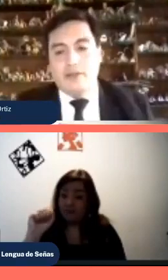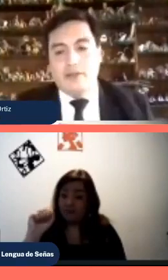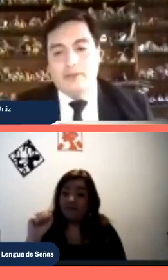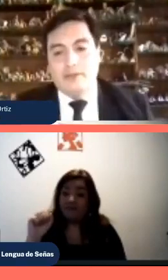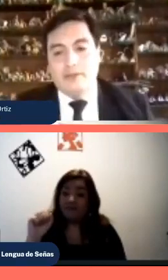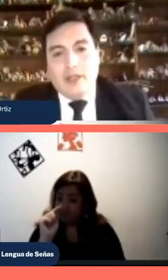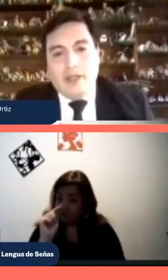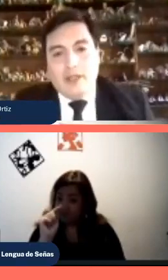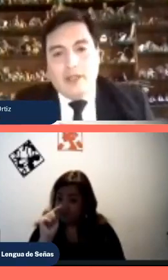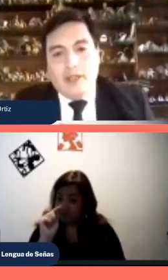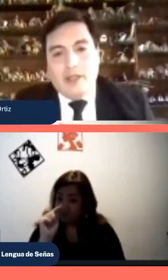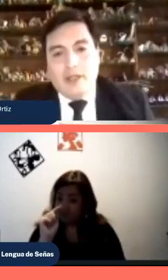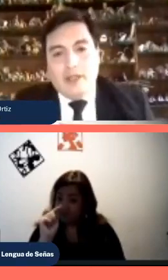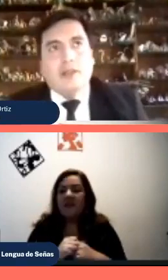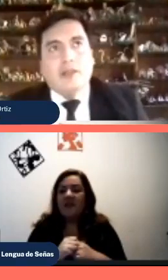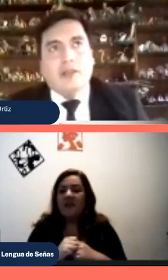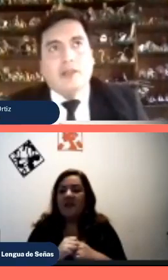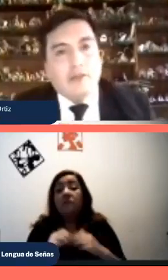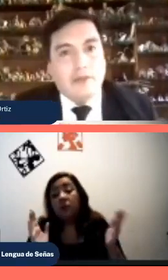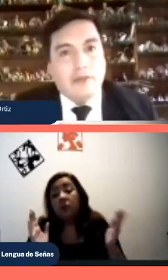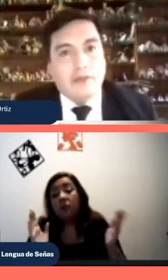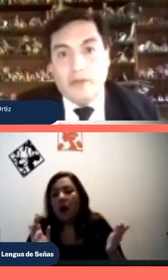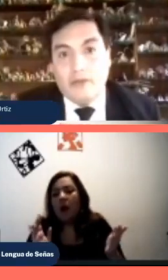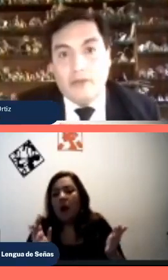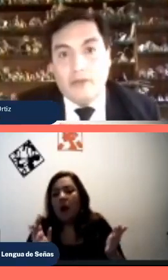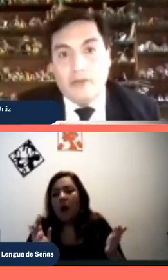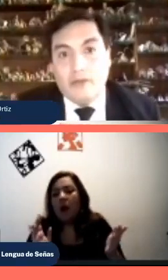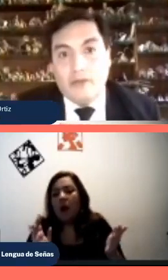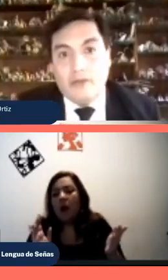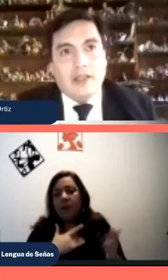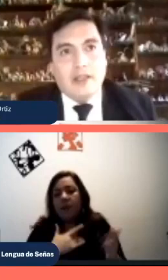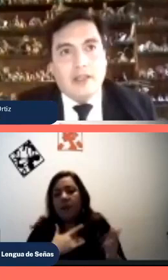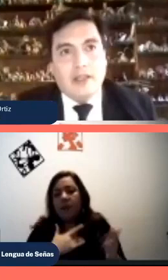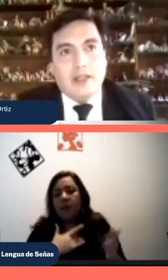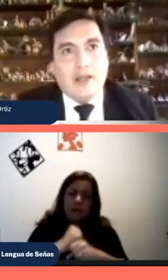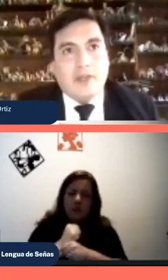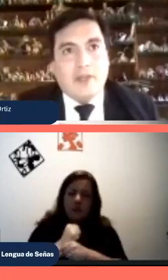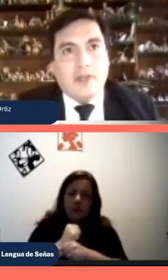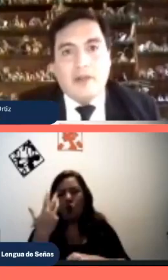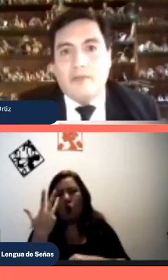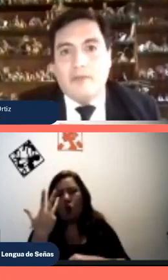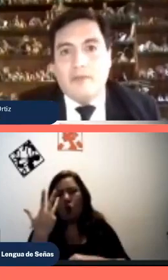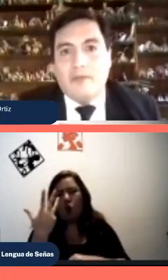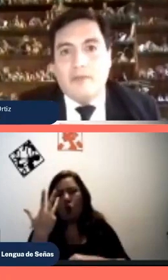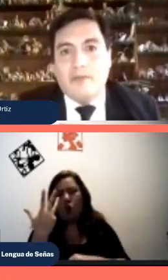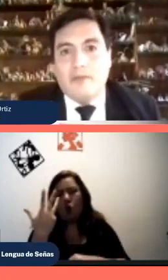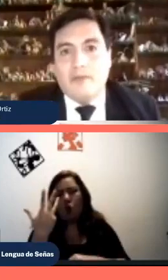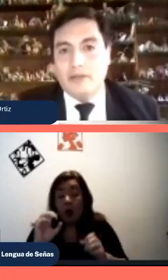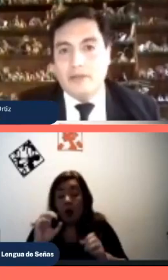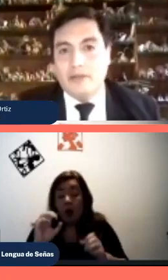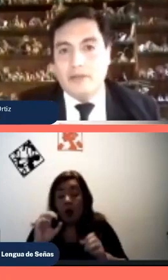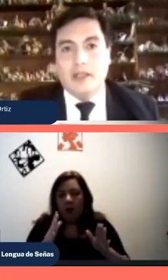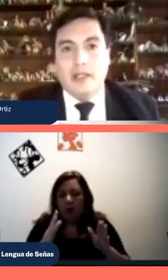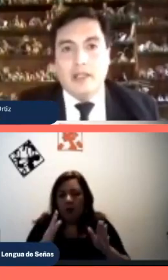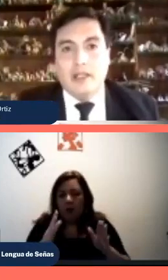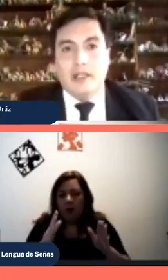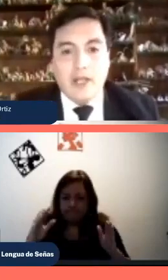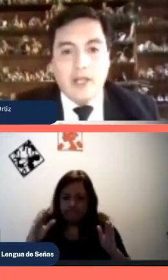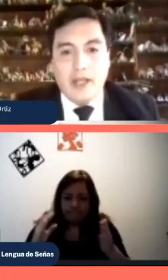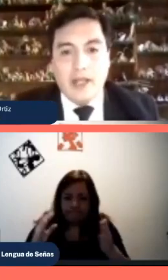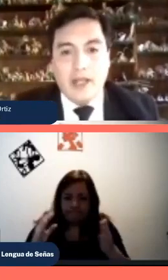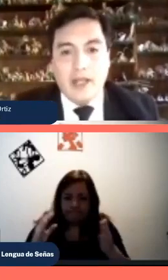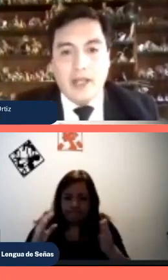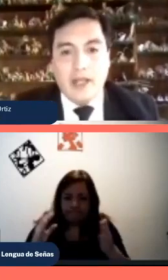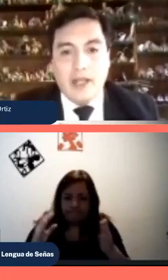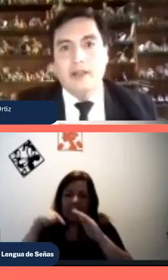De hecho, lamentablemente durante los años 90, la principal fuente de ingreso de la gente de la comuna